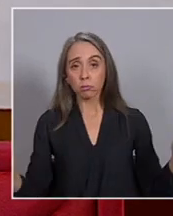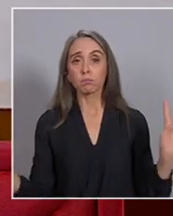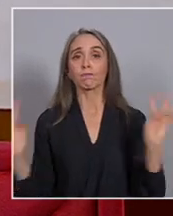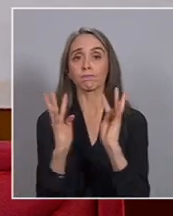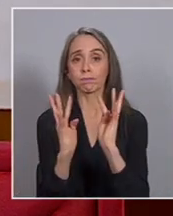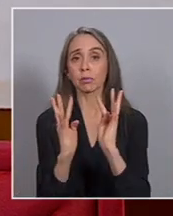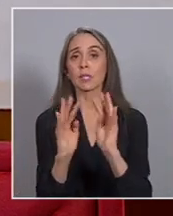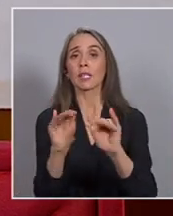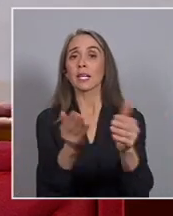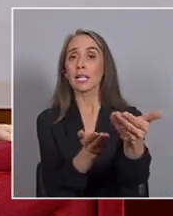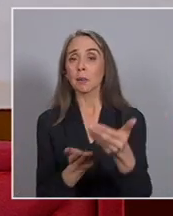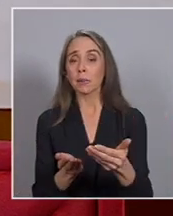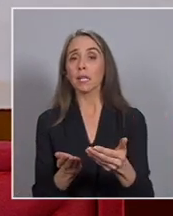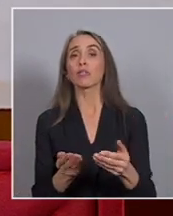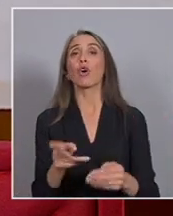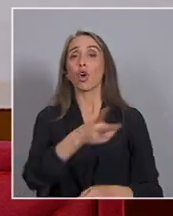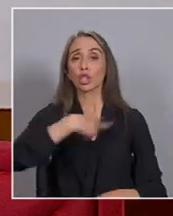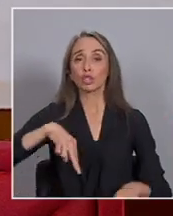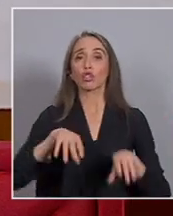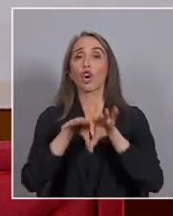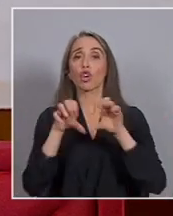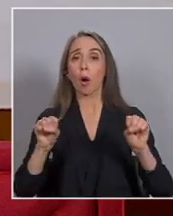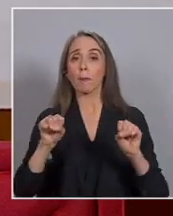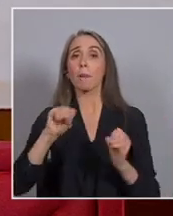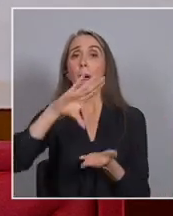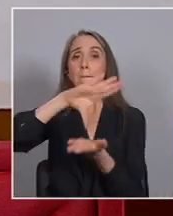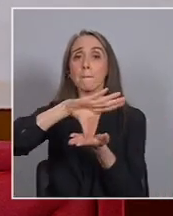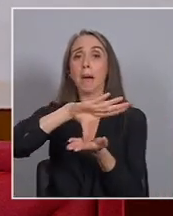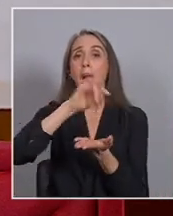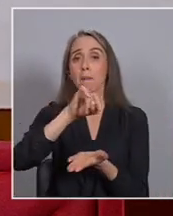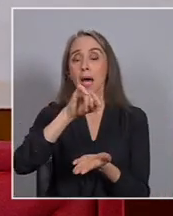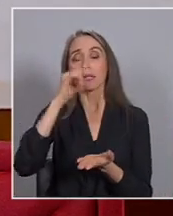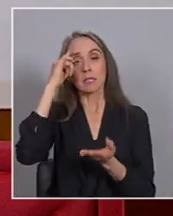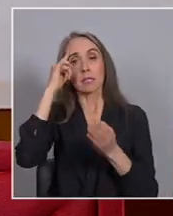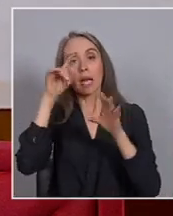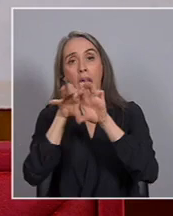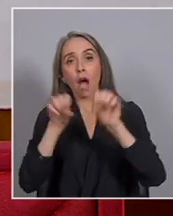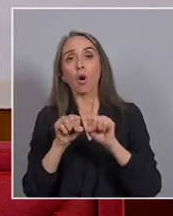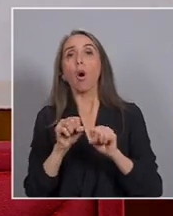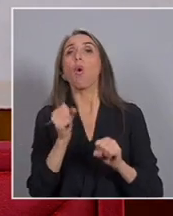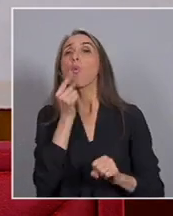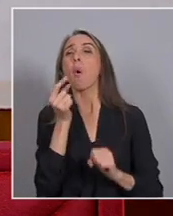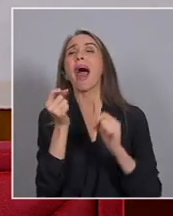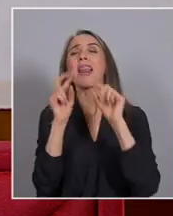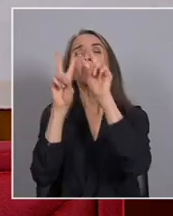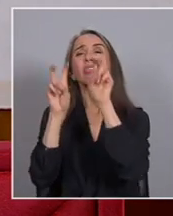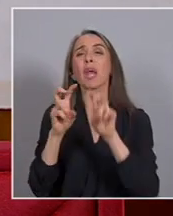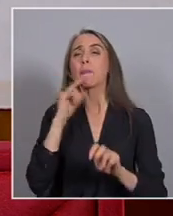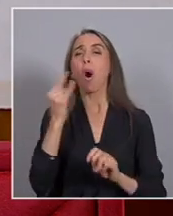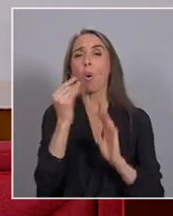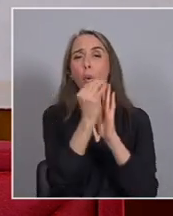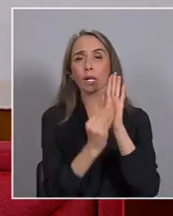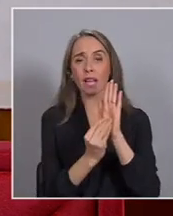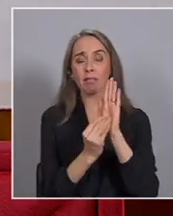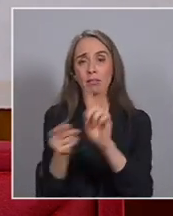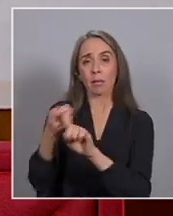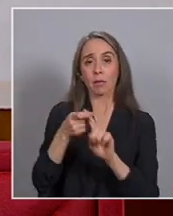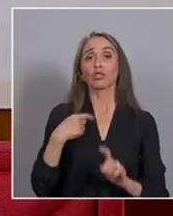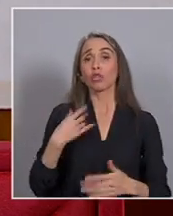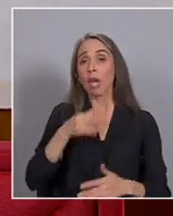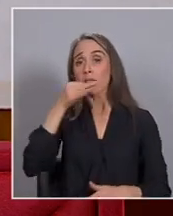Los invito a que nos comprometamos con el país y acordemos juntos cuáles son las urgencias de las cuales nos vamos a hacer cargo. Yo he mencionado cuáles son las